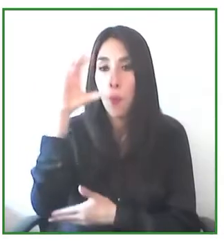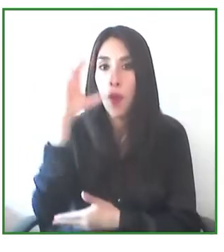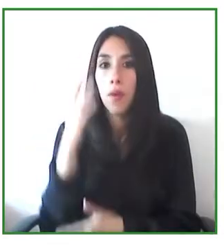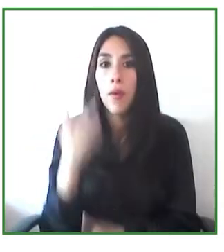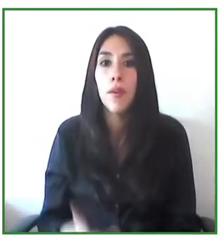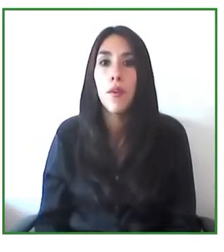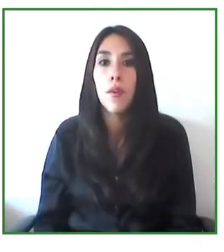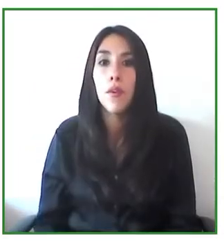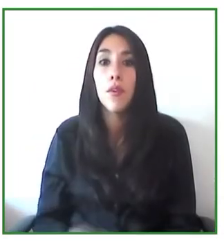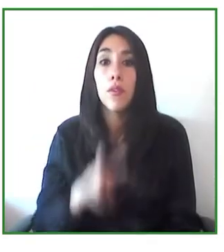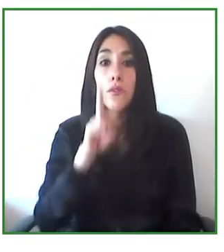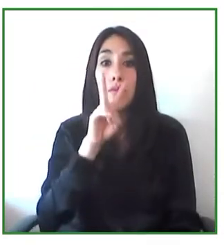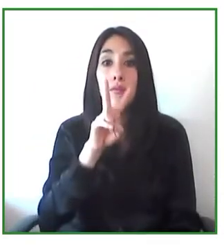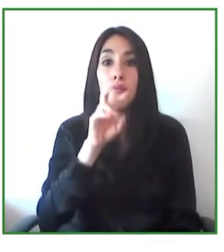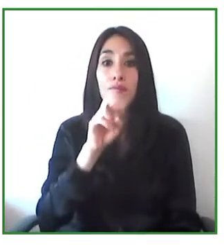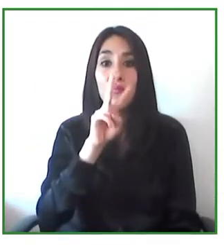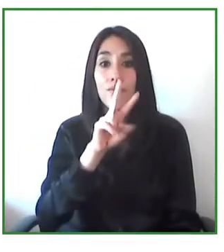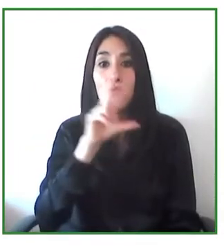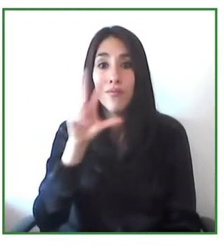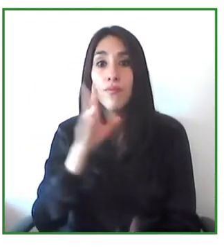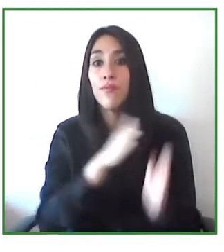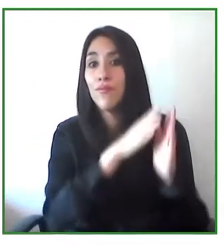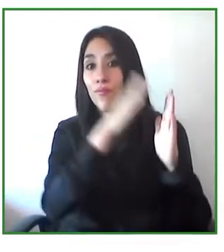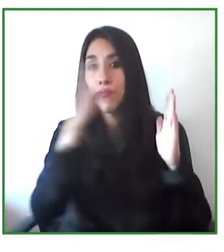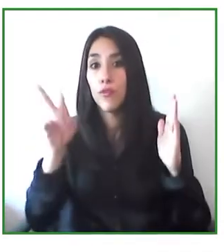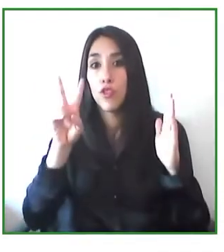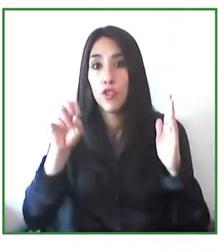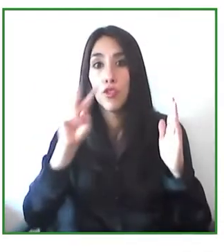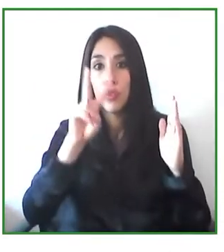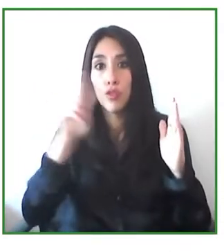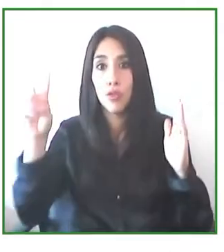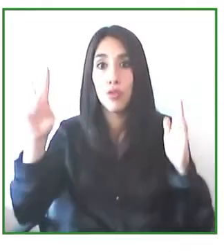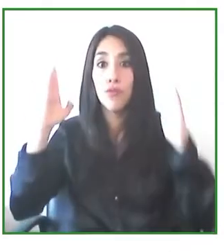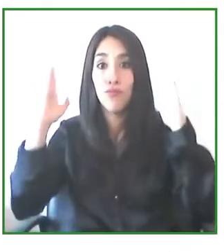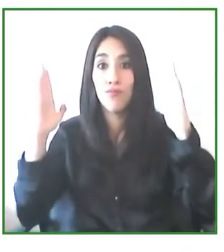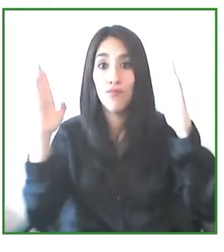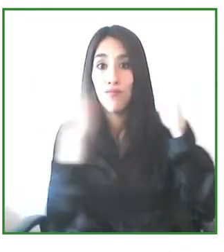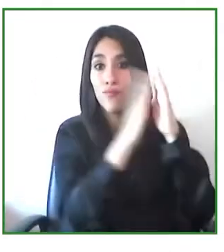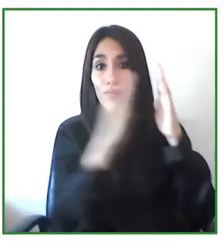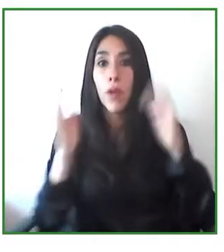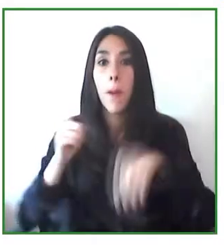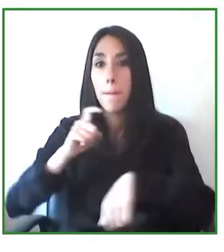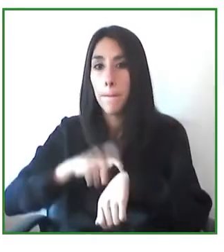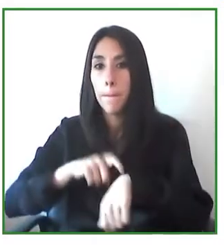2009 a 2022, en este periodo de tiempo, podemos decir que hemos tenido